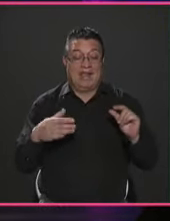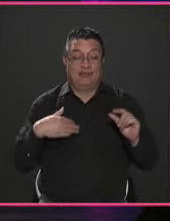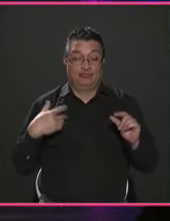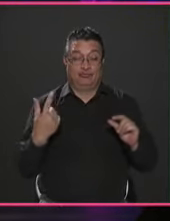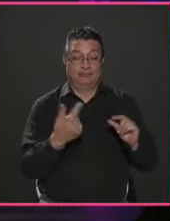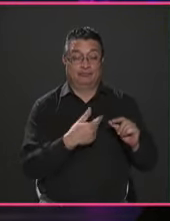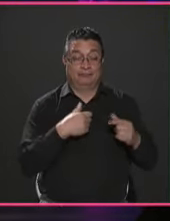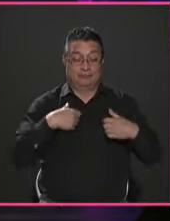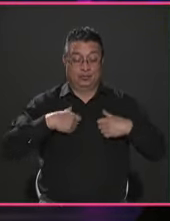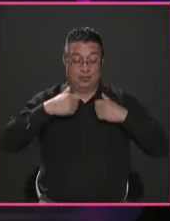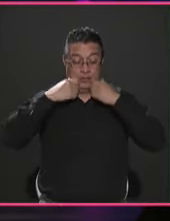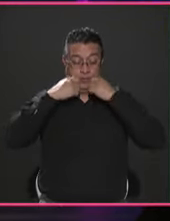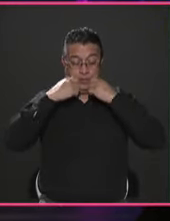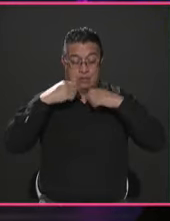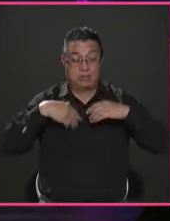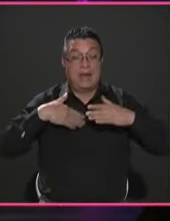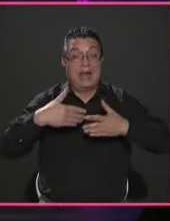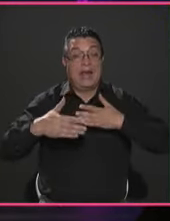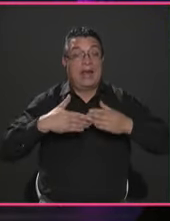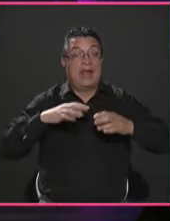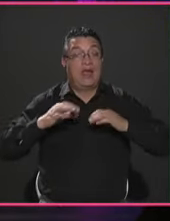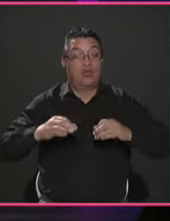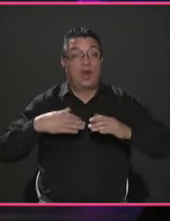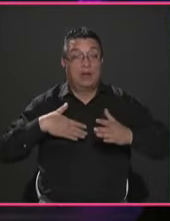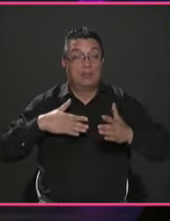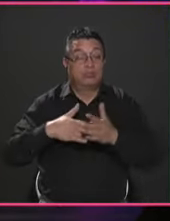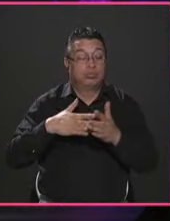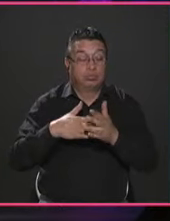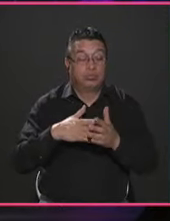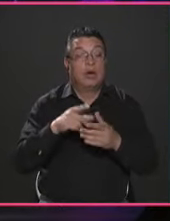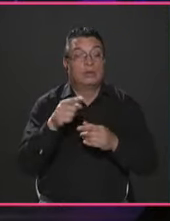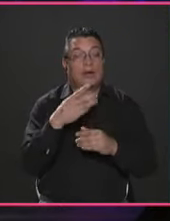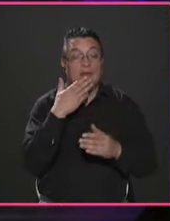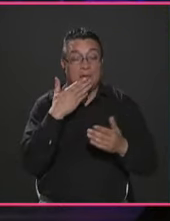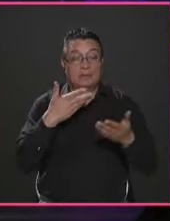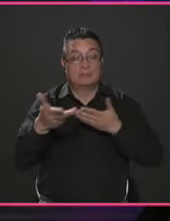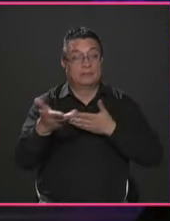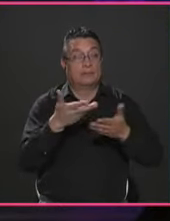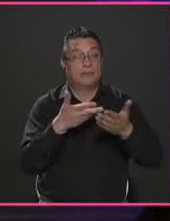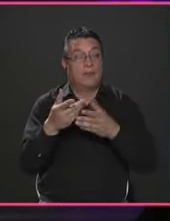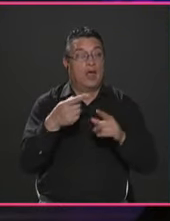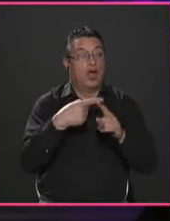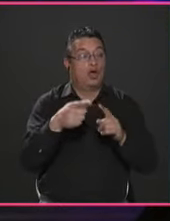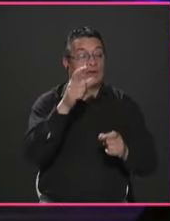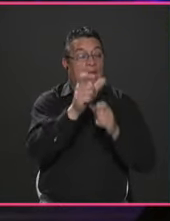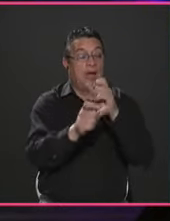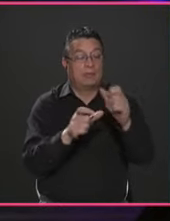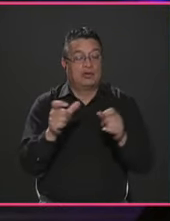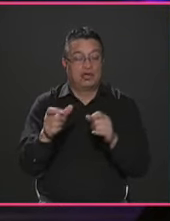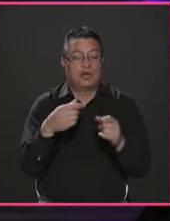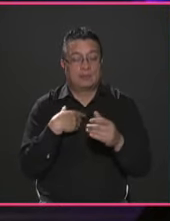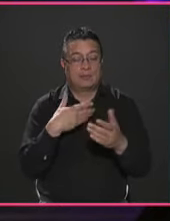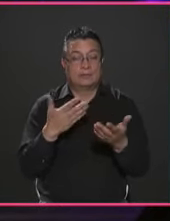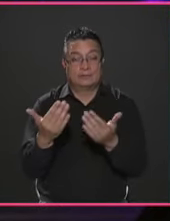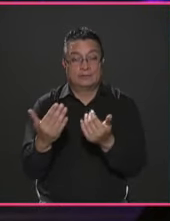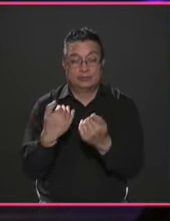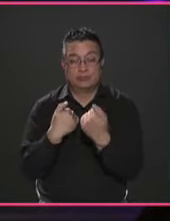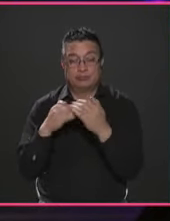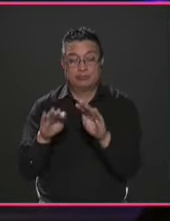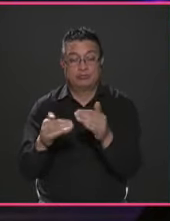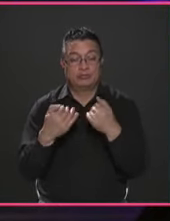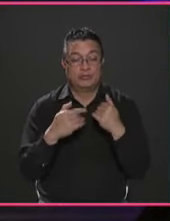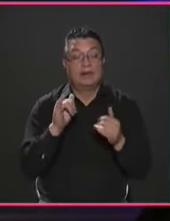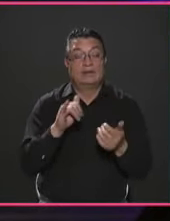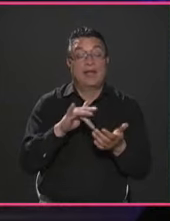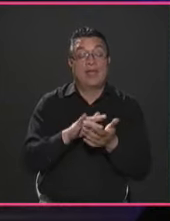nos sujeta a límites naturales y también nos implica una relación conectada con otras personas con dependencia recíproca y de